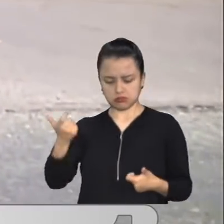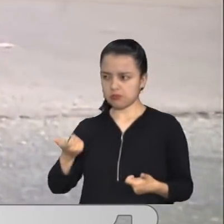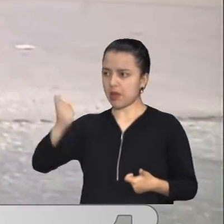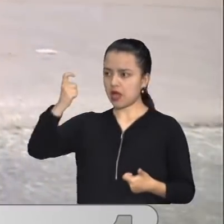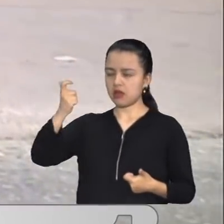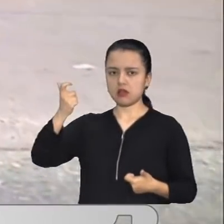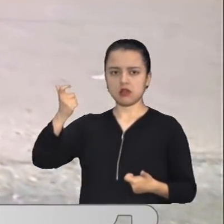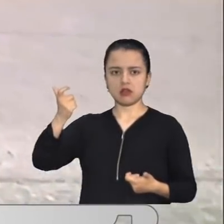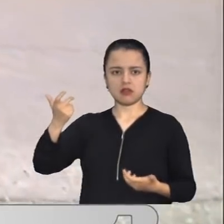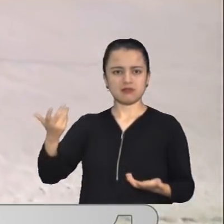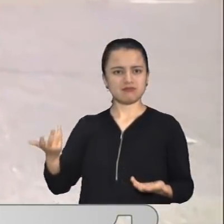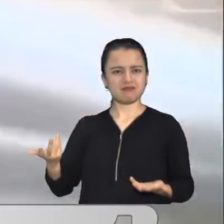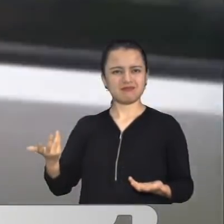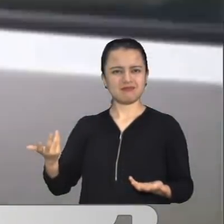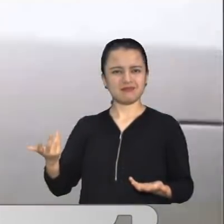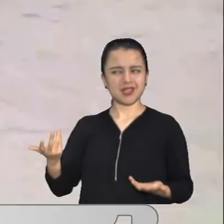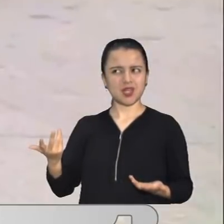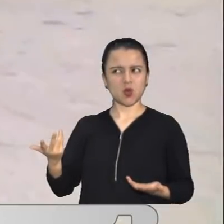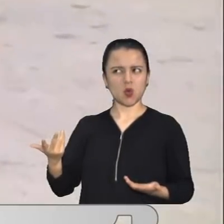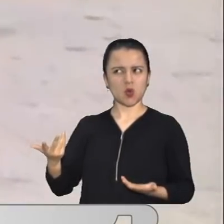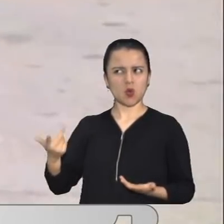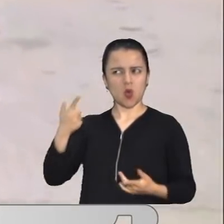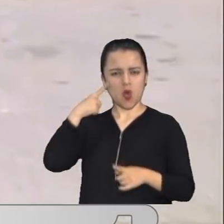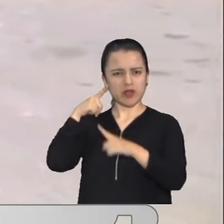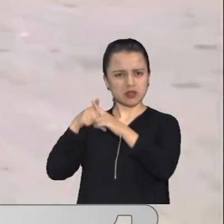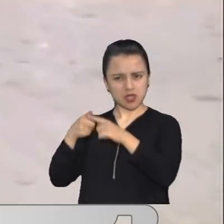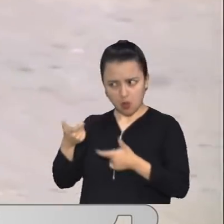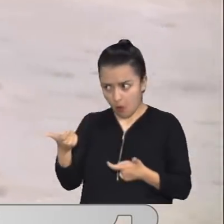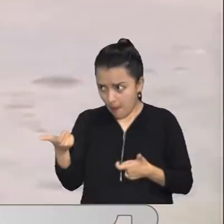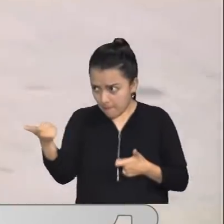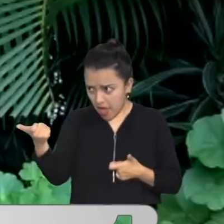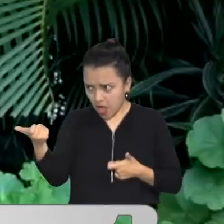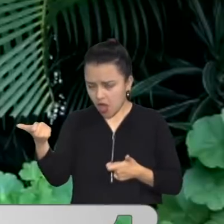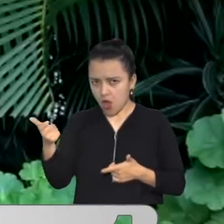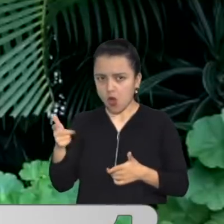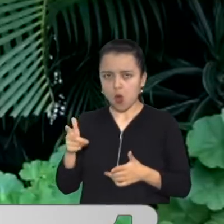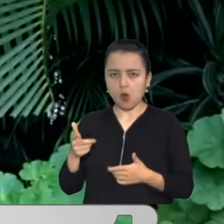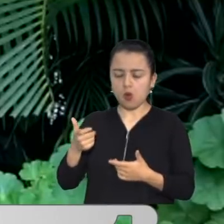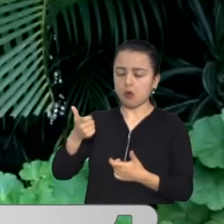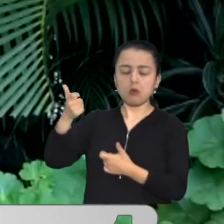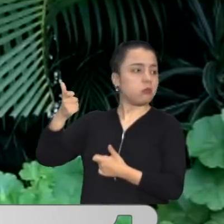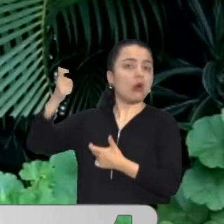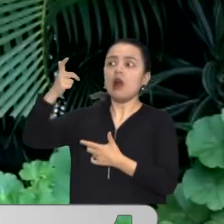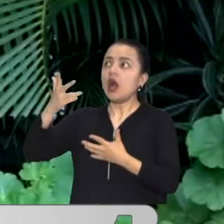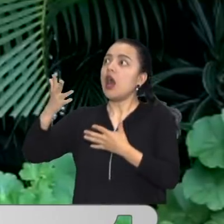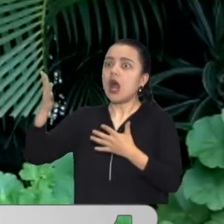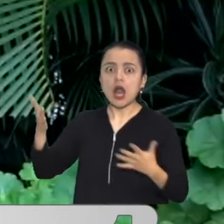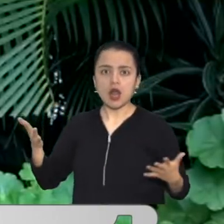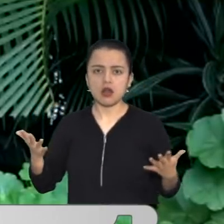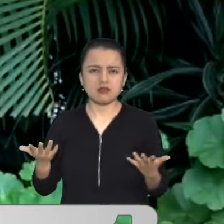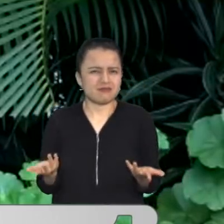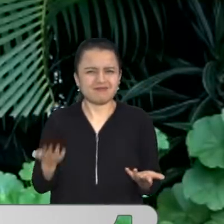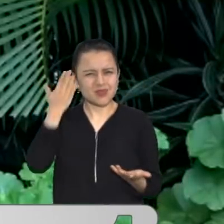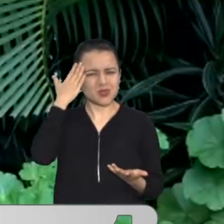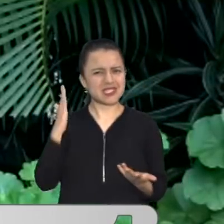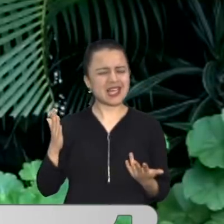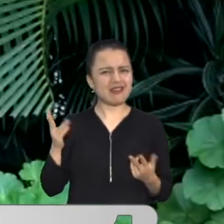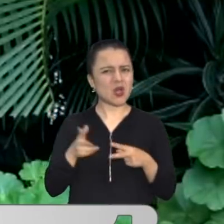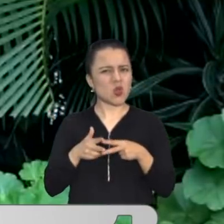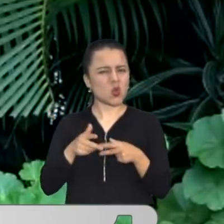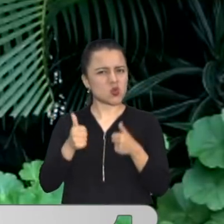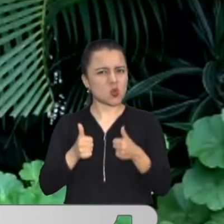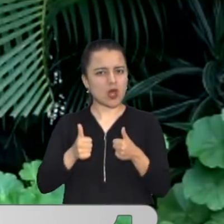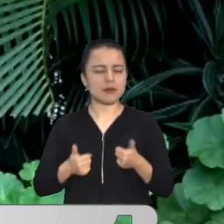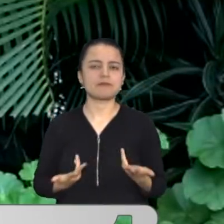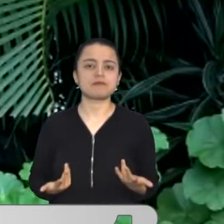circunstancias. Un soldado regular accionó su arma de dotación, ocasionándole heridas a uno de sus compañeros. El soldado afectado fue de manera